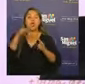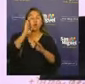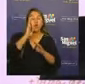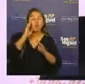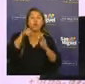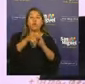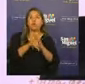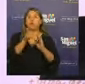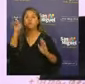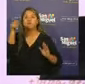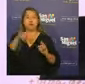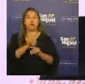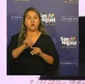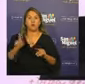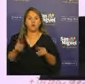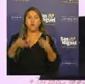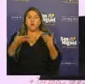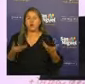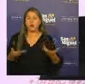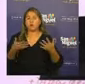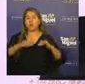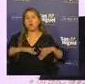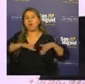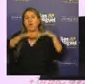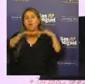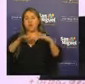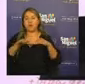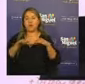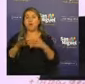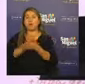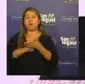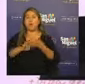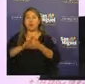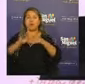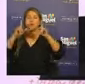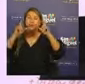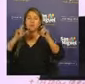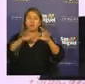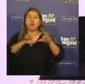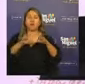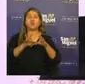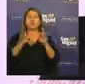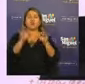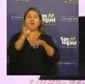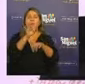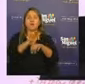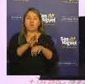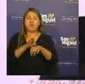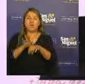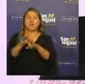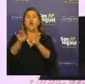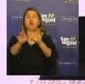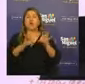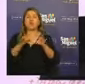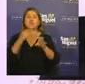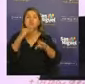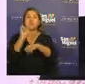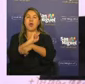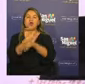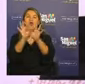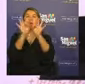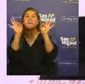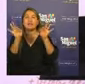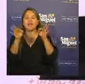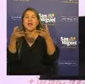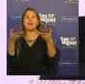eso el apoyo en escáner, en rayos X, en equipamiento y sobre todo en carros blindados. Así que también un aplauso para usted y todo